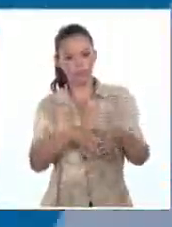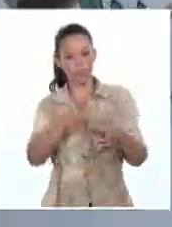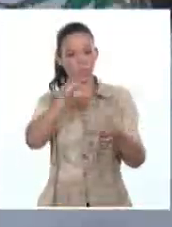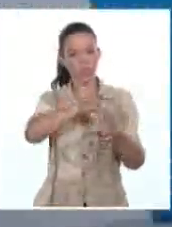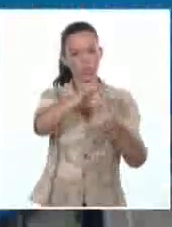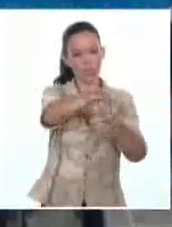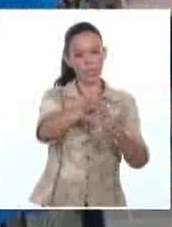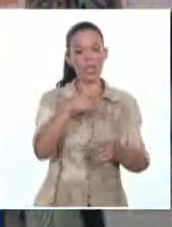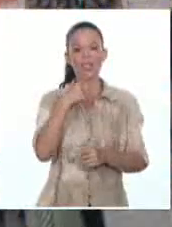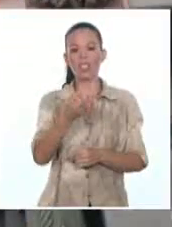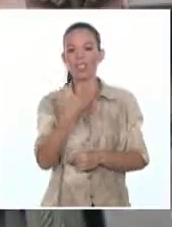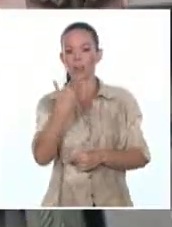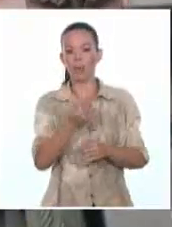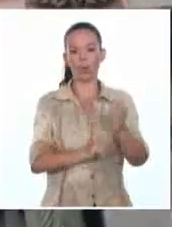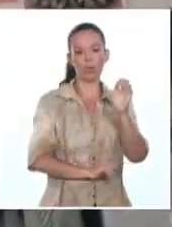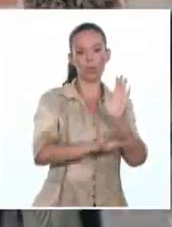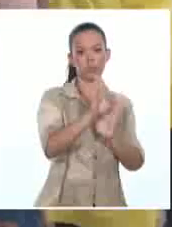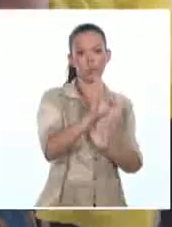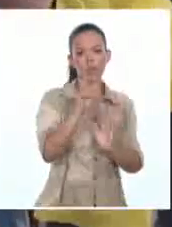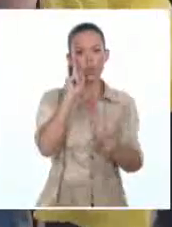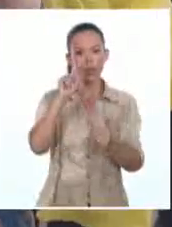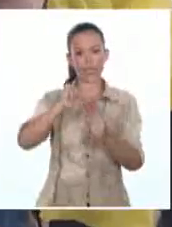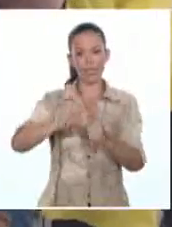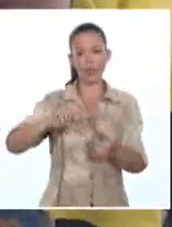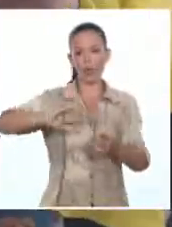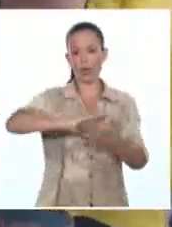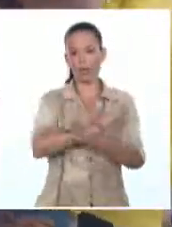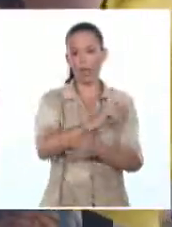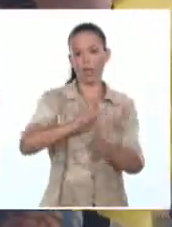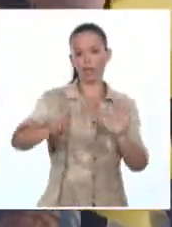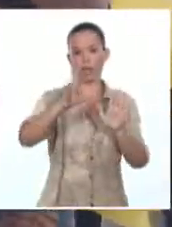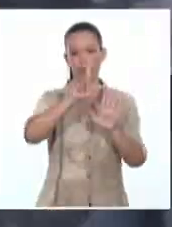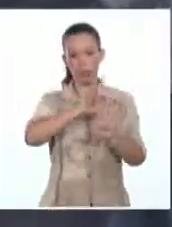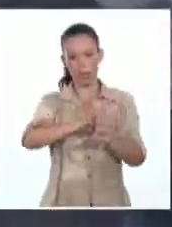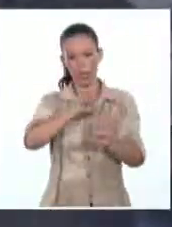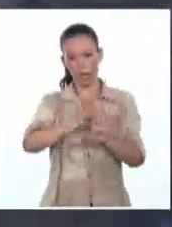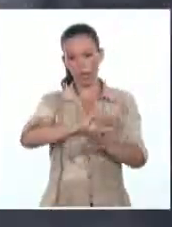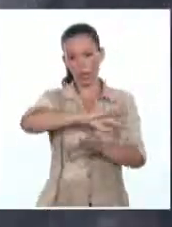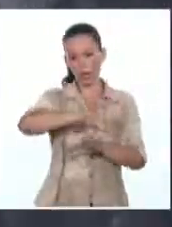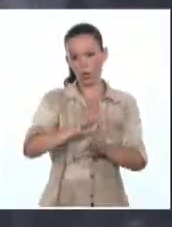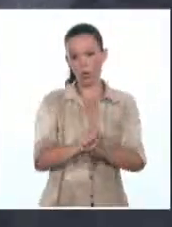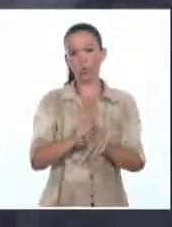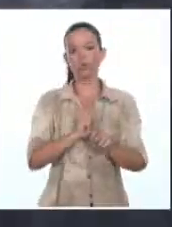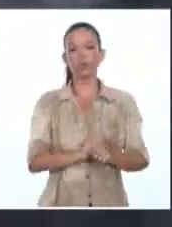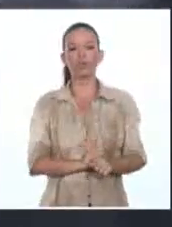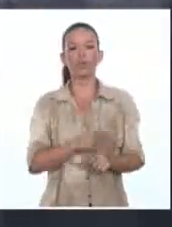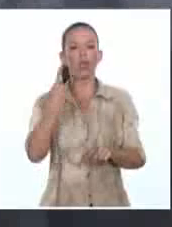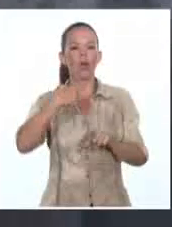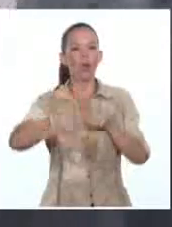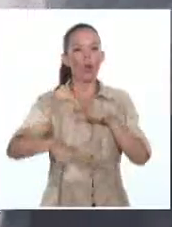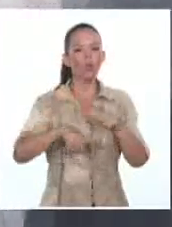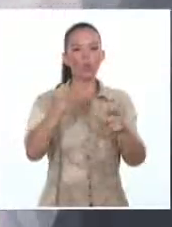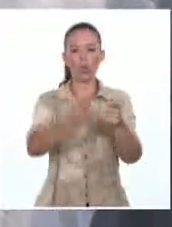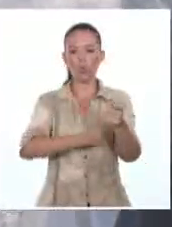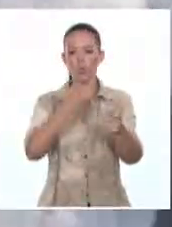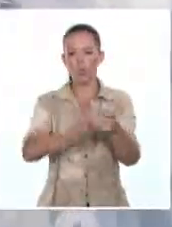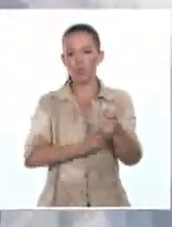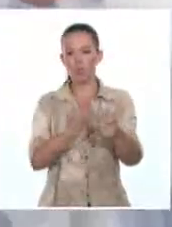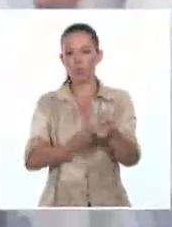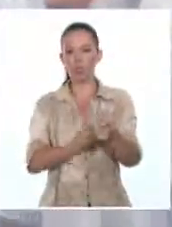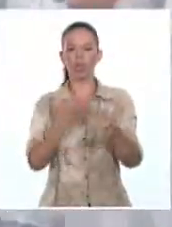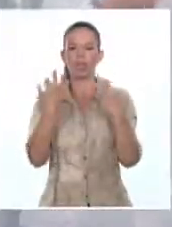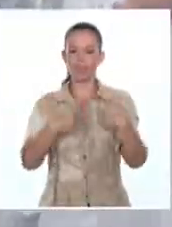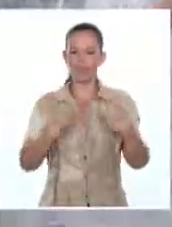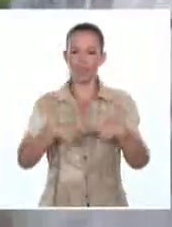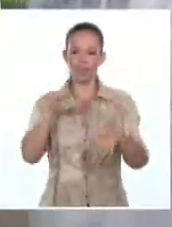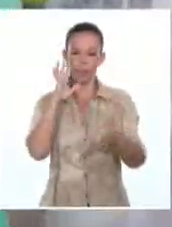una propuesta anticorrupción. El nuevo gobierno tendrá como tareas básicas, entre otras, la lucha contra la inseguridad, la falta de